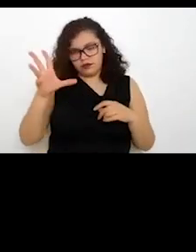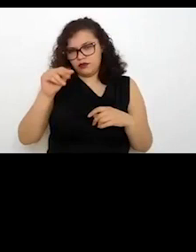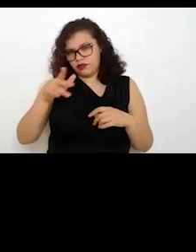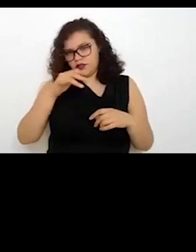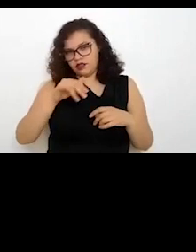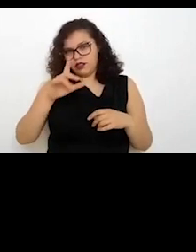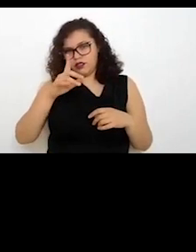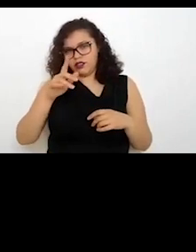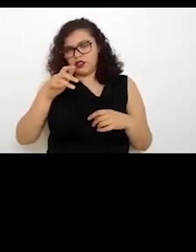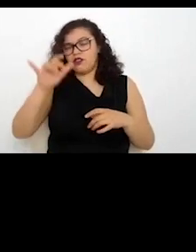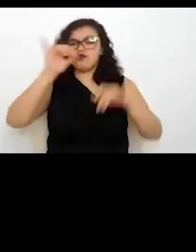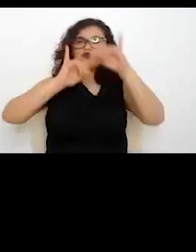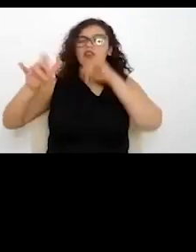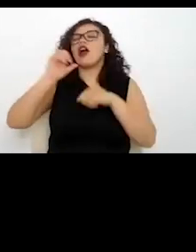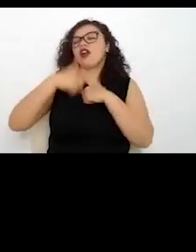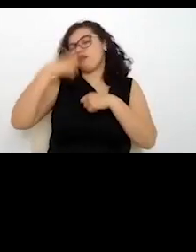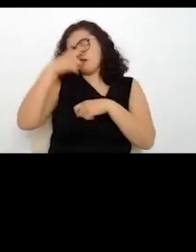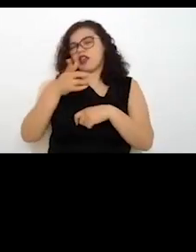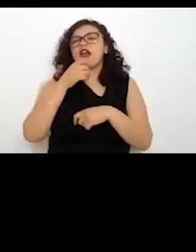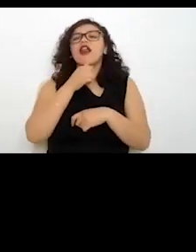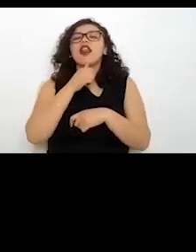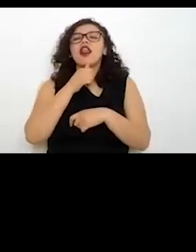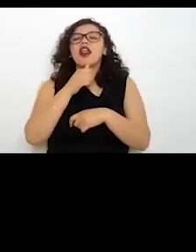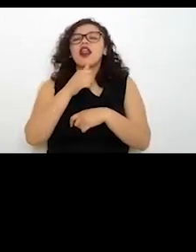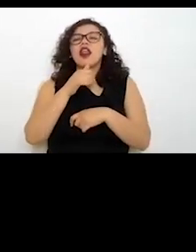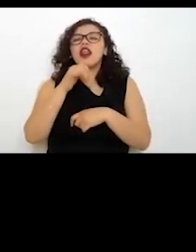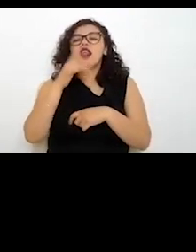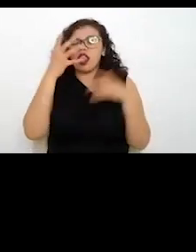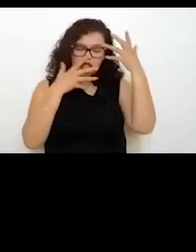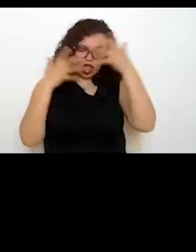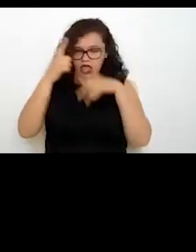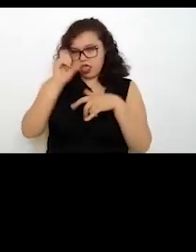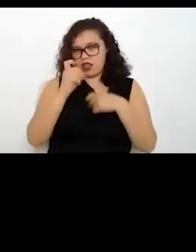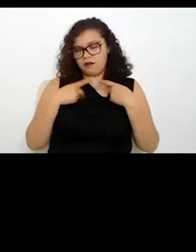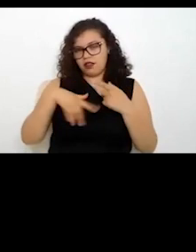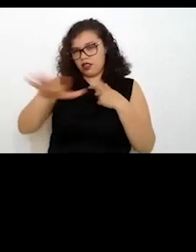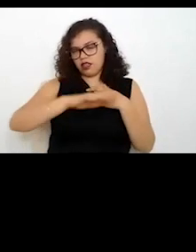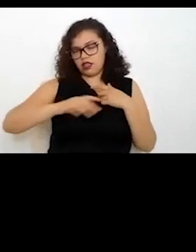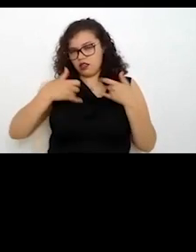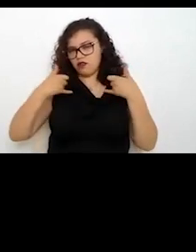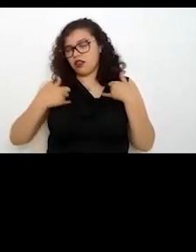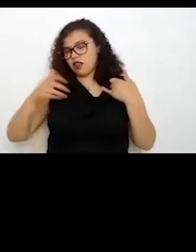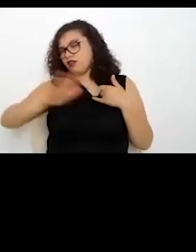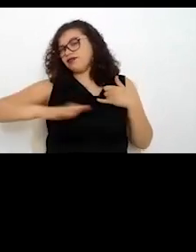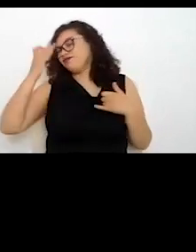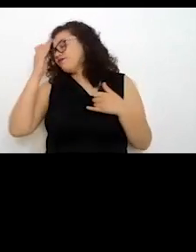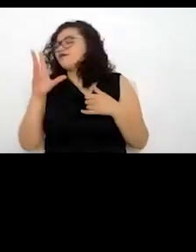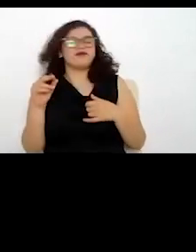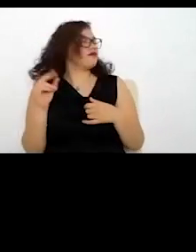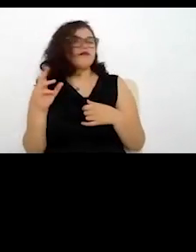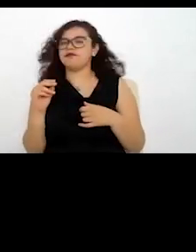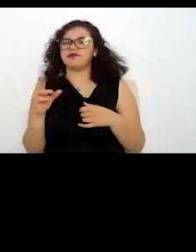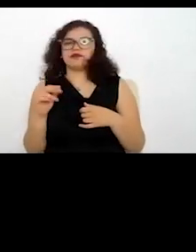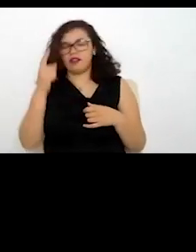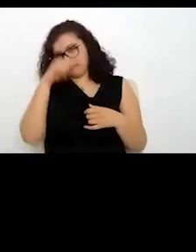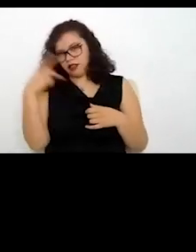Esto creo que por obvias razones de protección al menor, no son ambientes para menores de edad y para salvaguardar